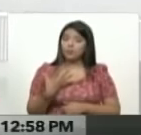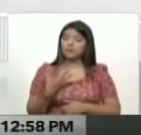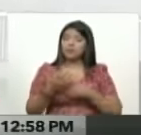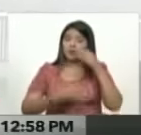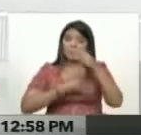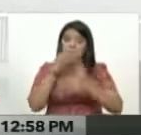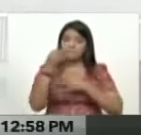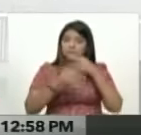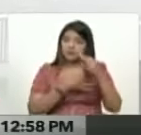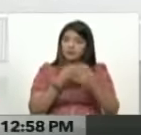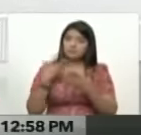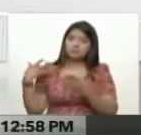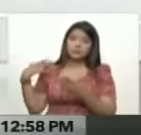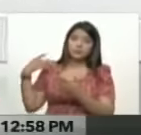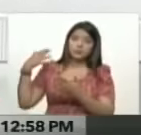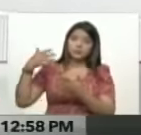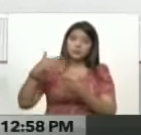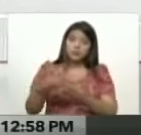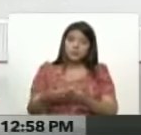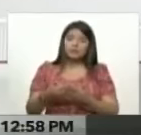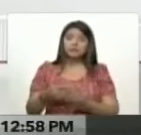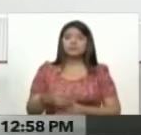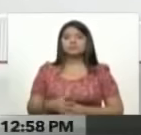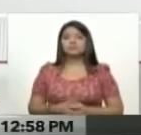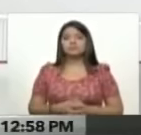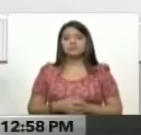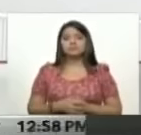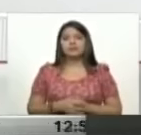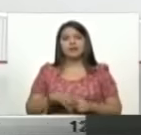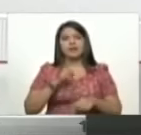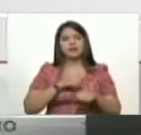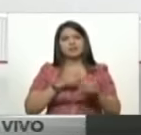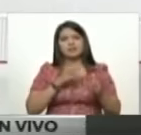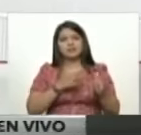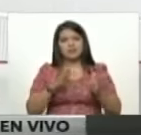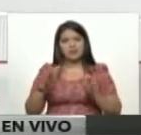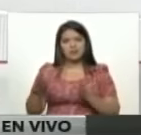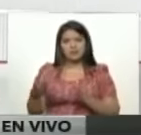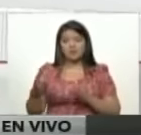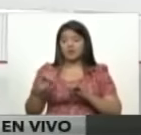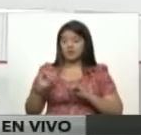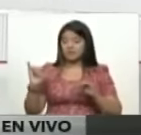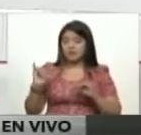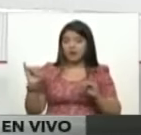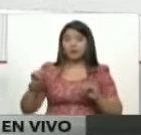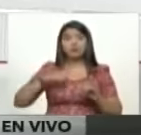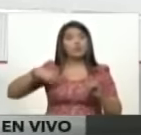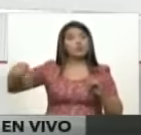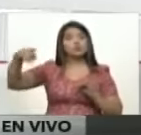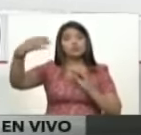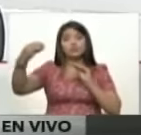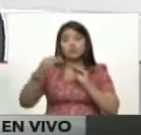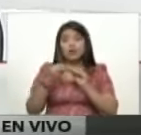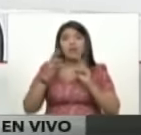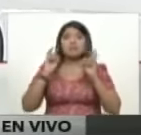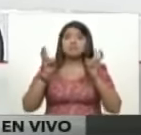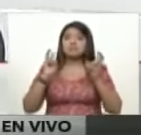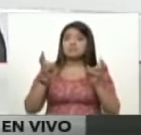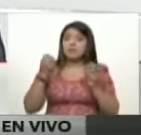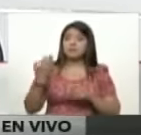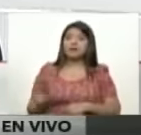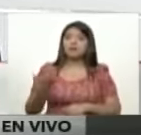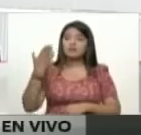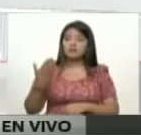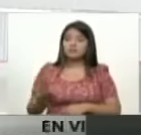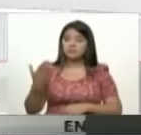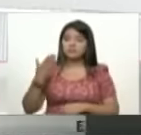que durante el periodo legislativo que finaliza hemos coincidido en un tema